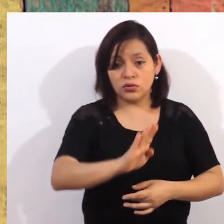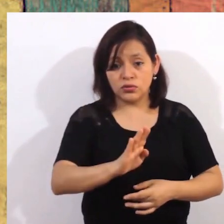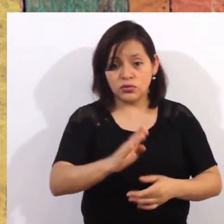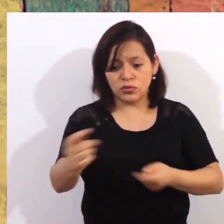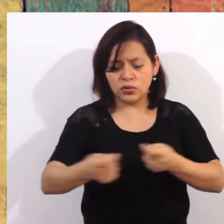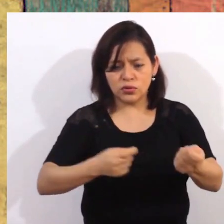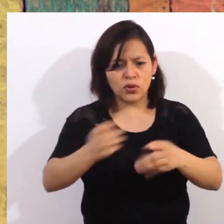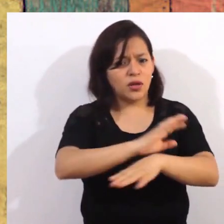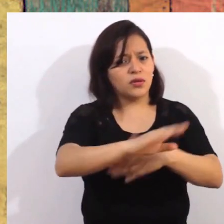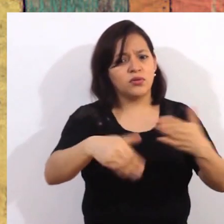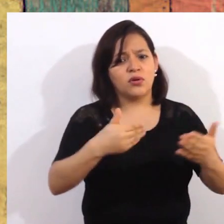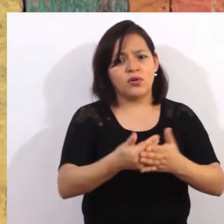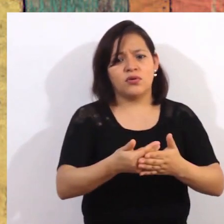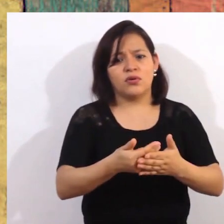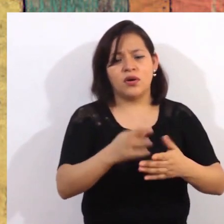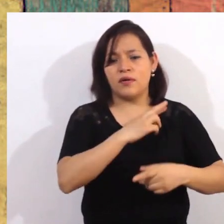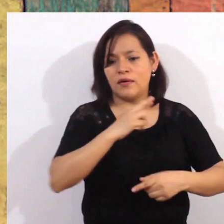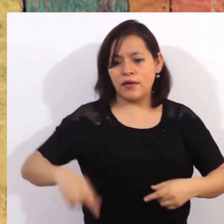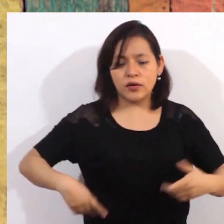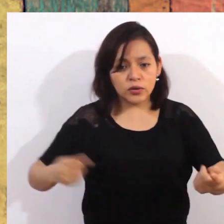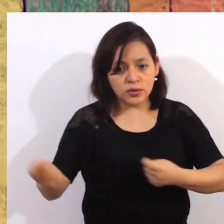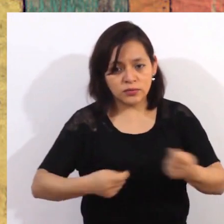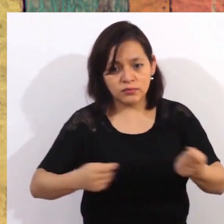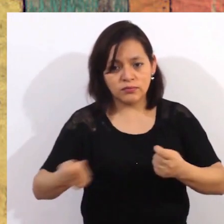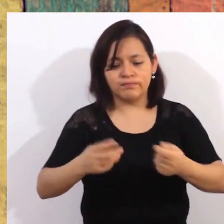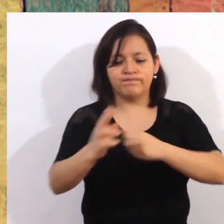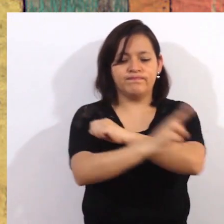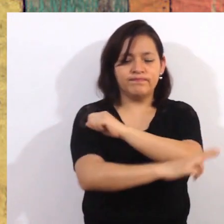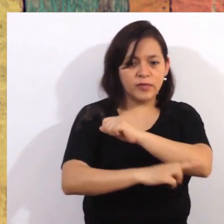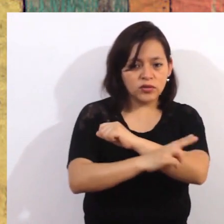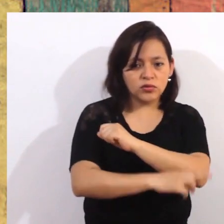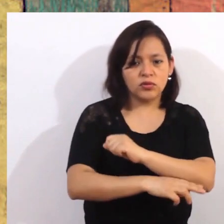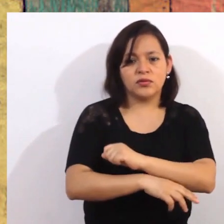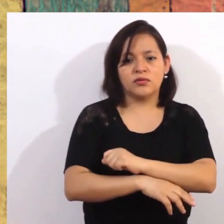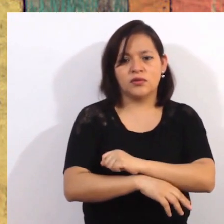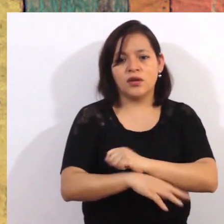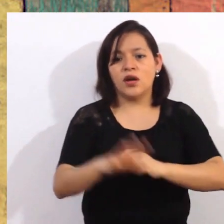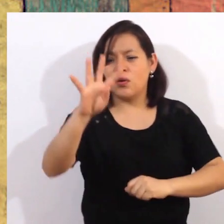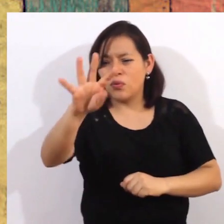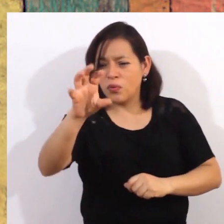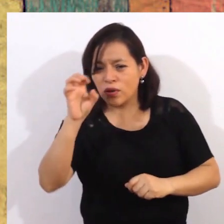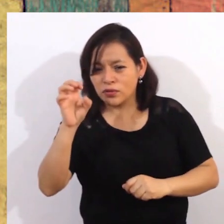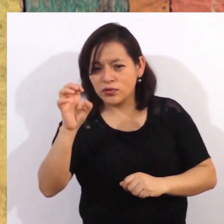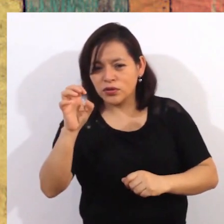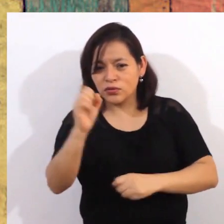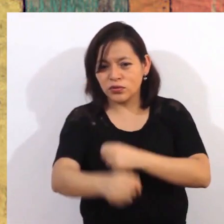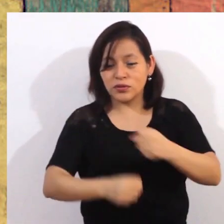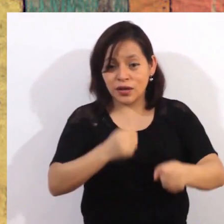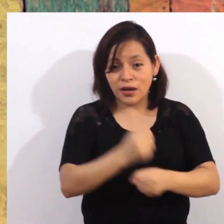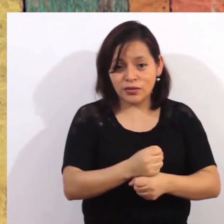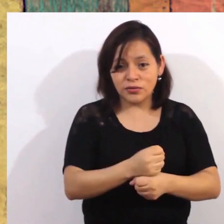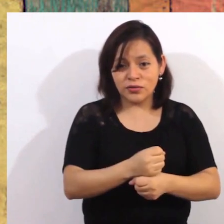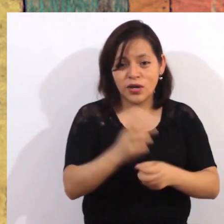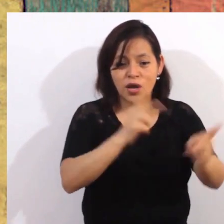los imperios, con este tiempo de 400 años que el pueblo de Dios sufriría en manos de